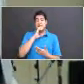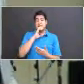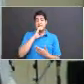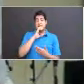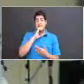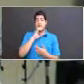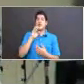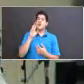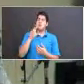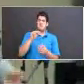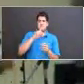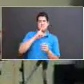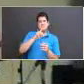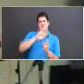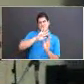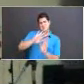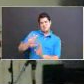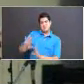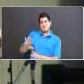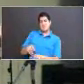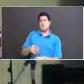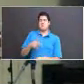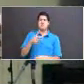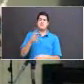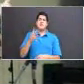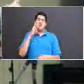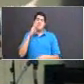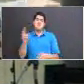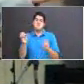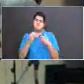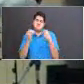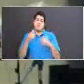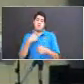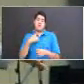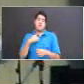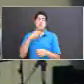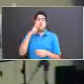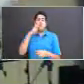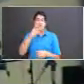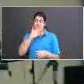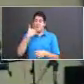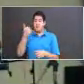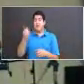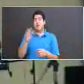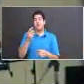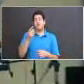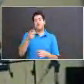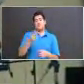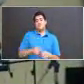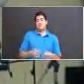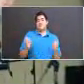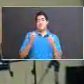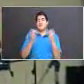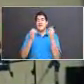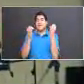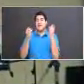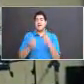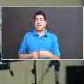O que no la toma y dice, ya vio que no me pasó nada. ¿Qué me pasó? Mire, hasta me miro mejor que usted. Mire, mire.